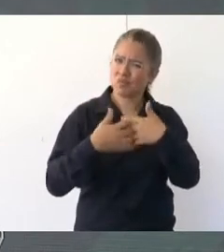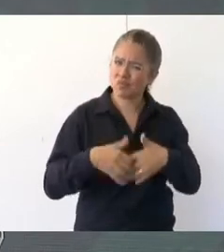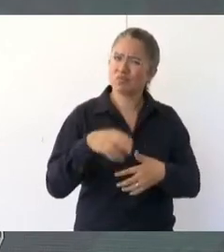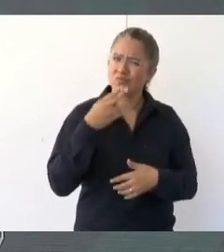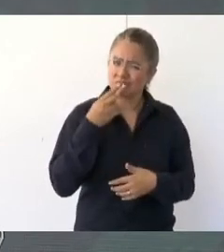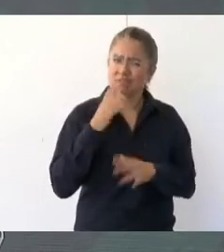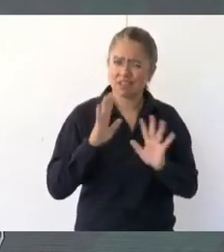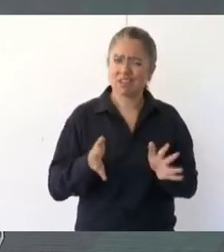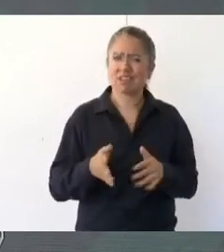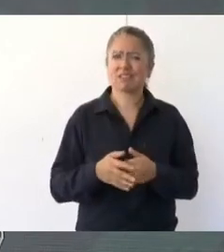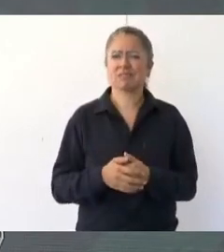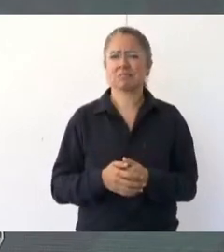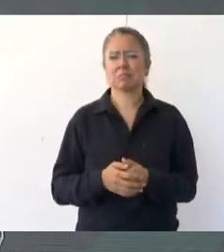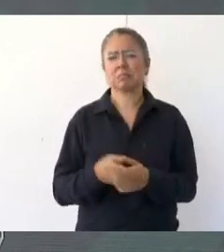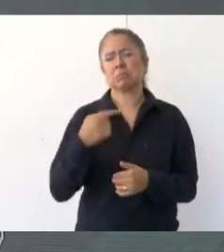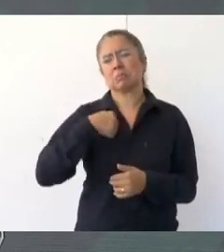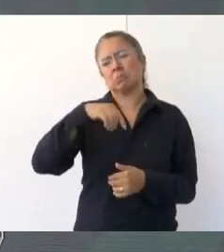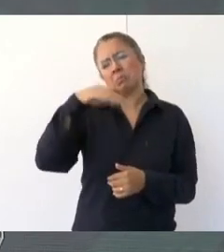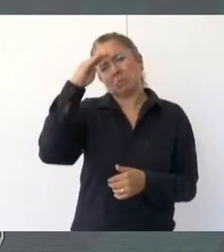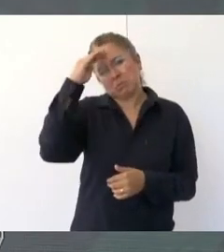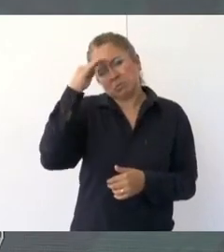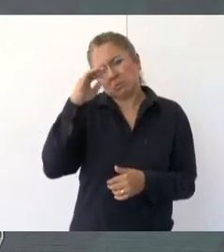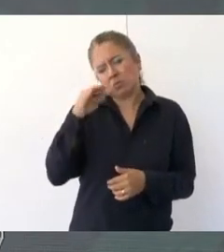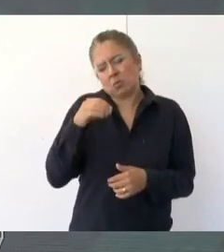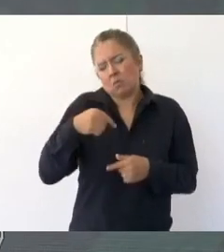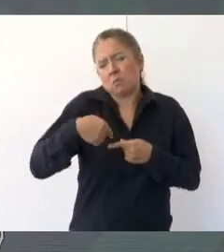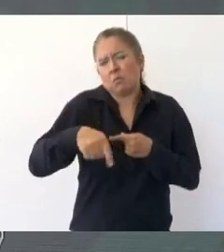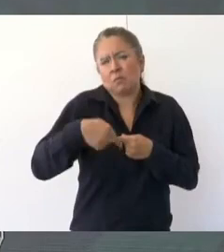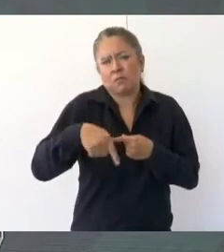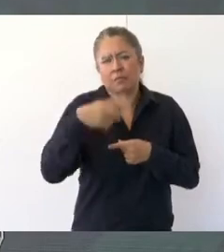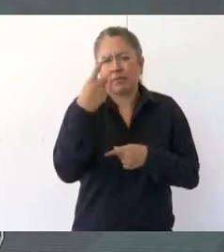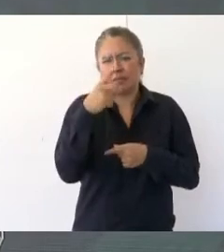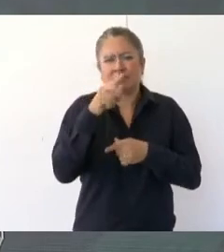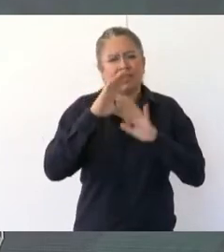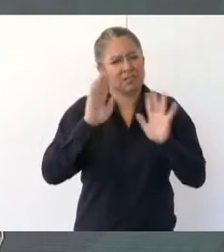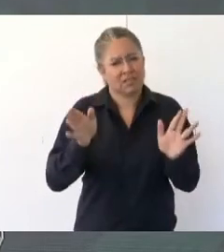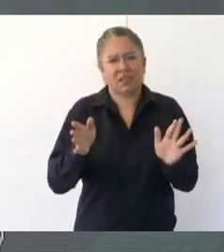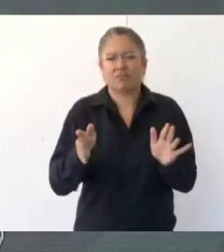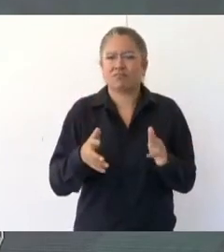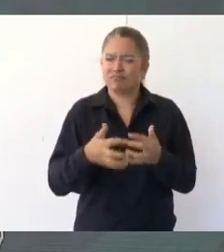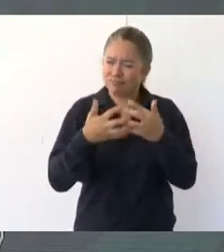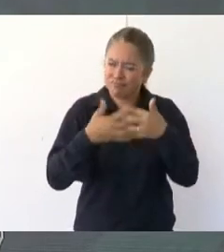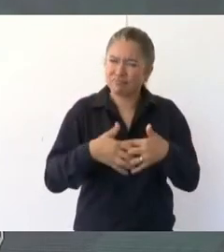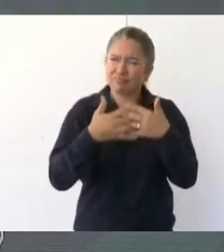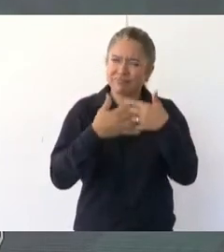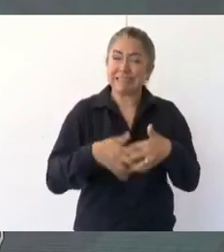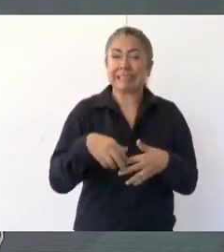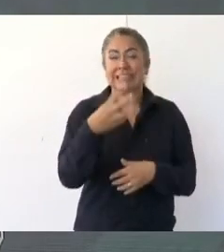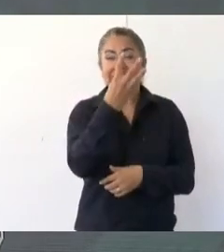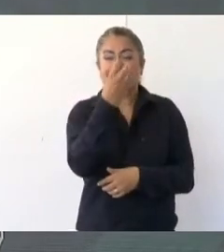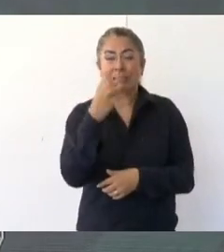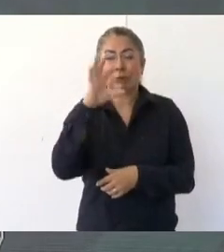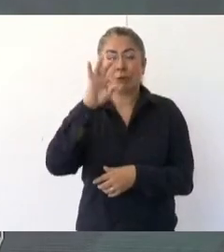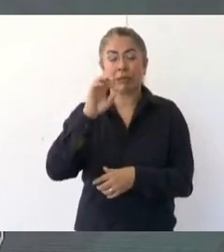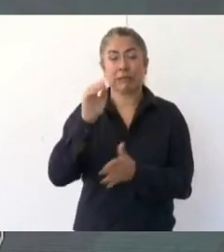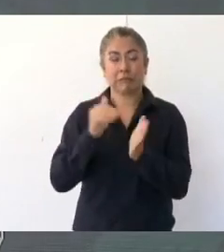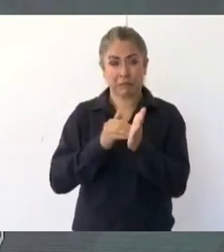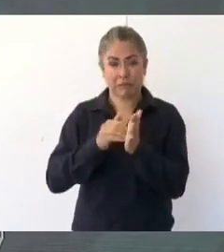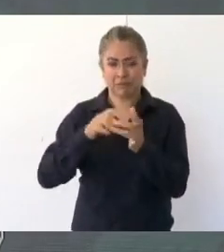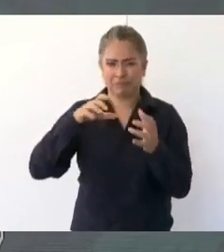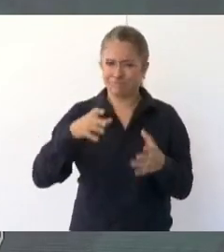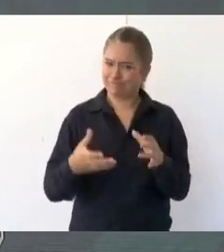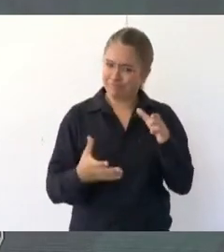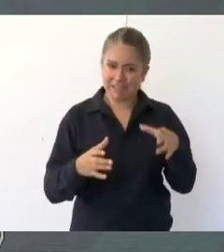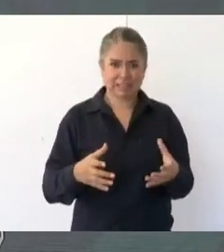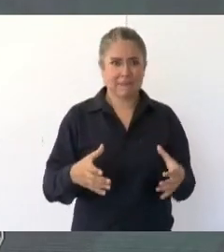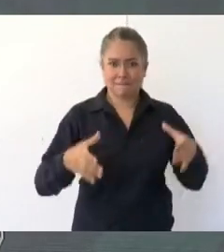integrarse. Yo espero que para diciembre ya estemos procesando 340,000 barriles diarios